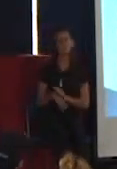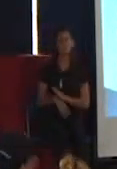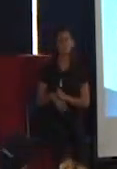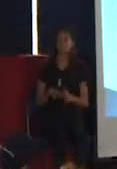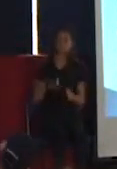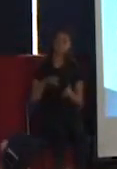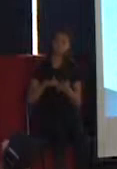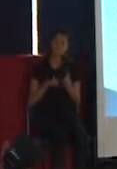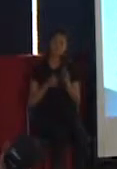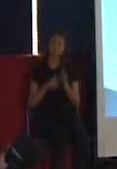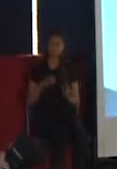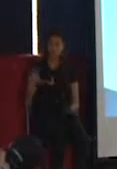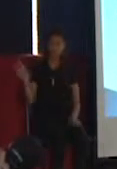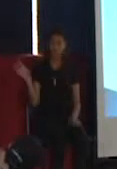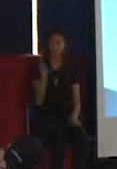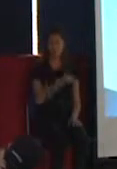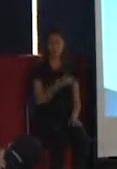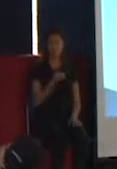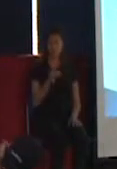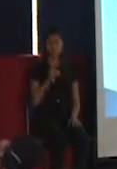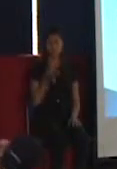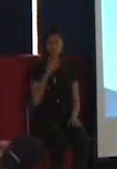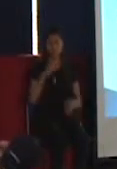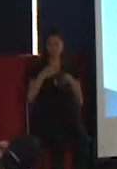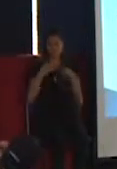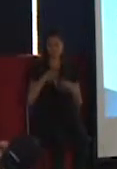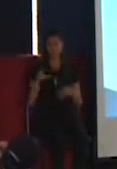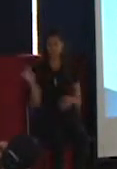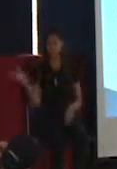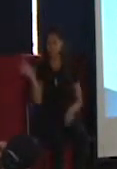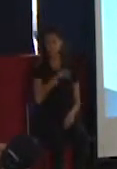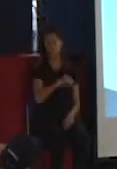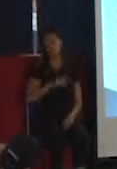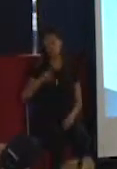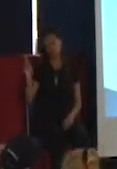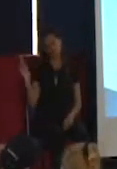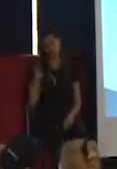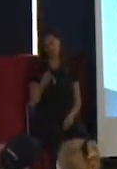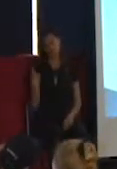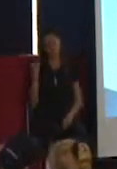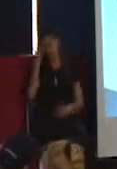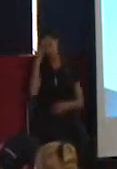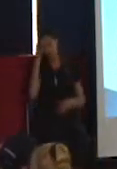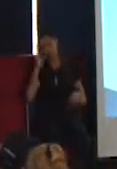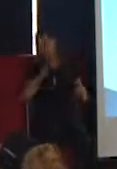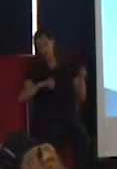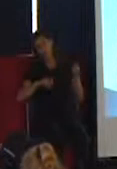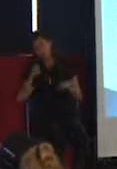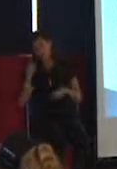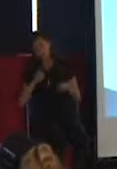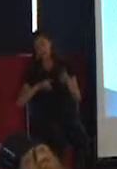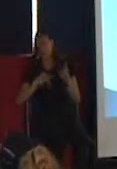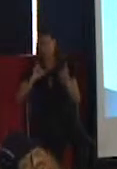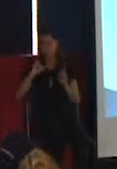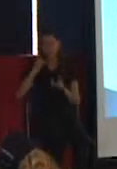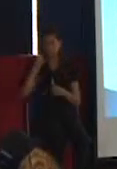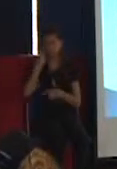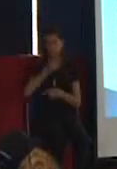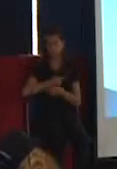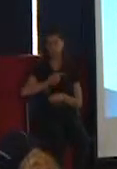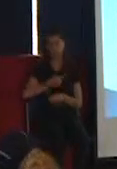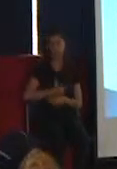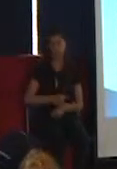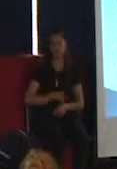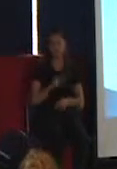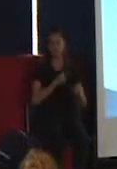queriendo decir con ello que todas las EPS se vean involucradas, porque de una u otra manera, digamos que hay unas EPS que han cumplido con los